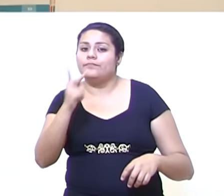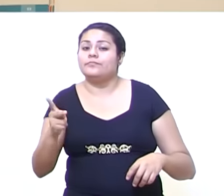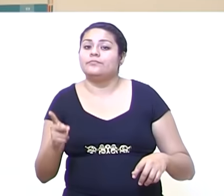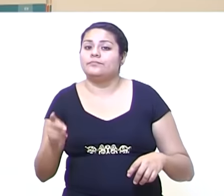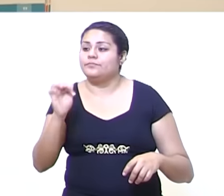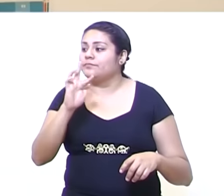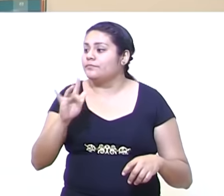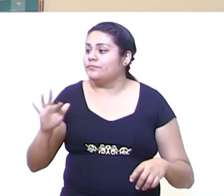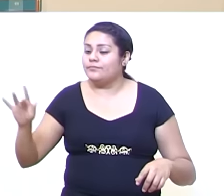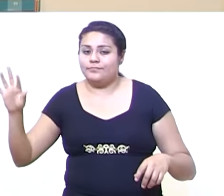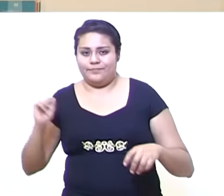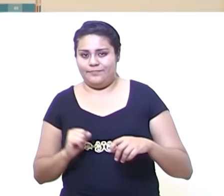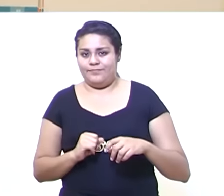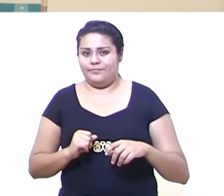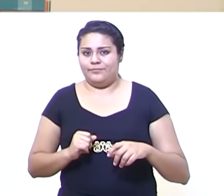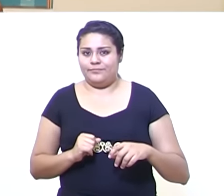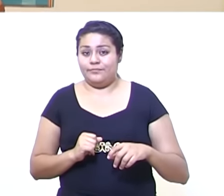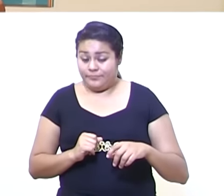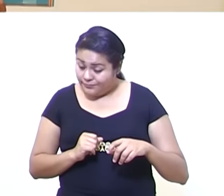palabras.